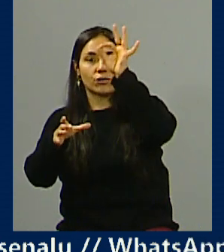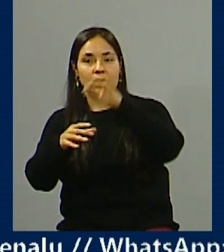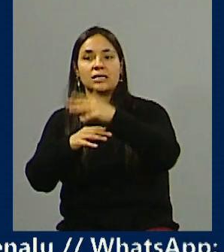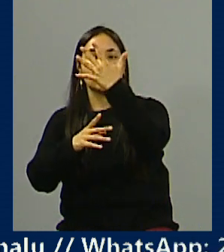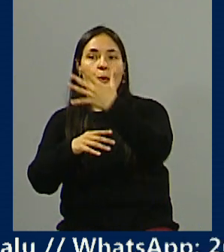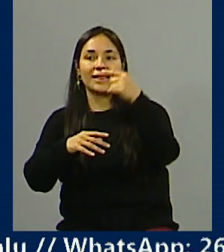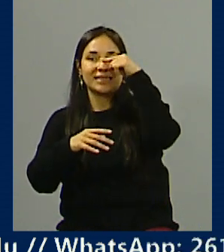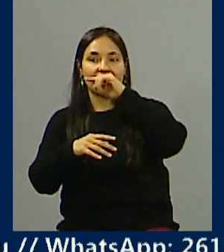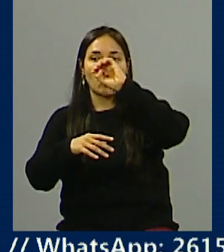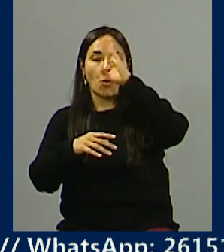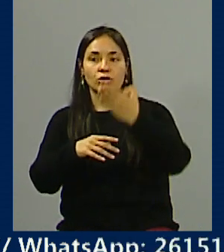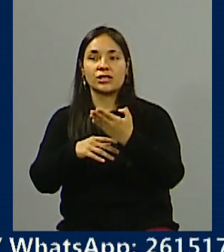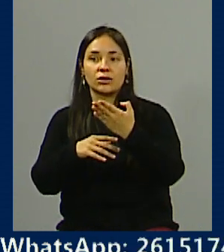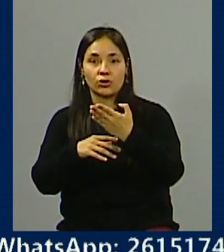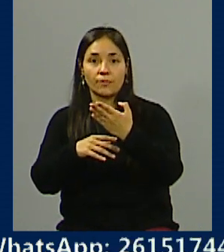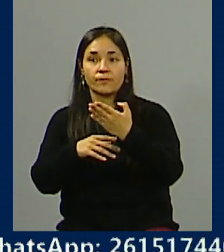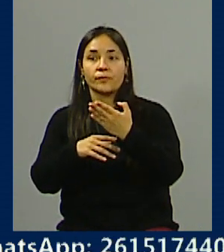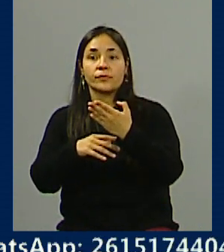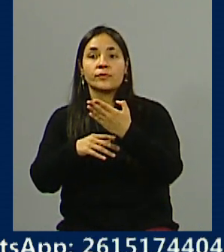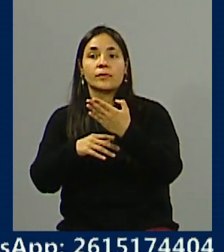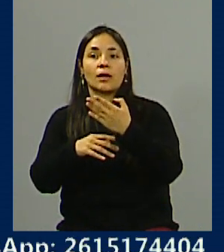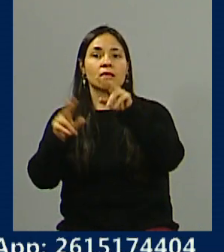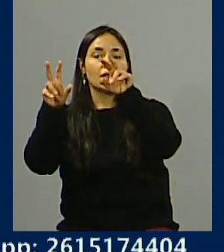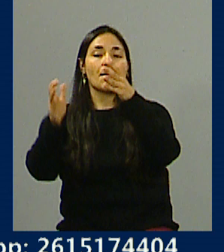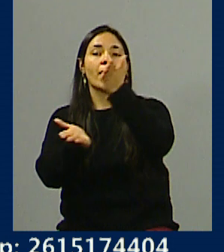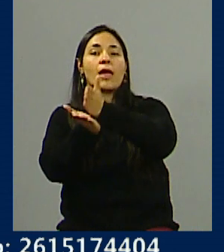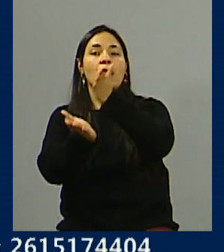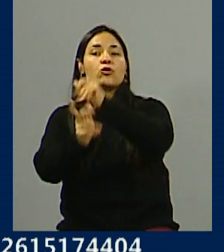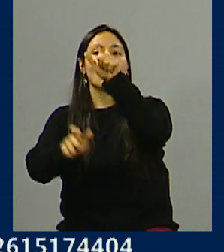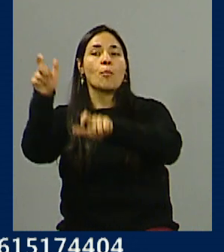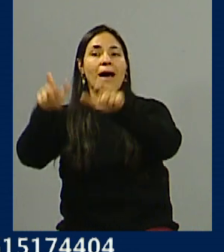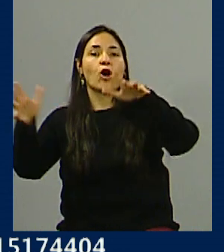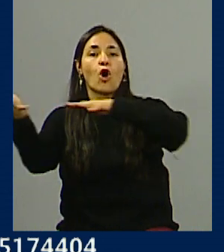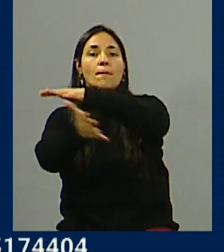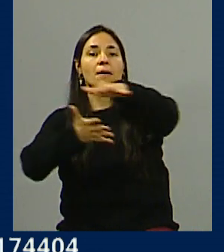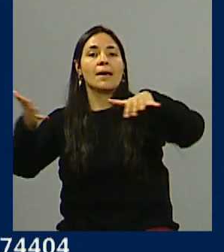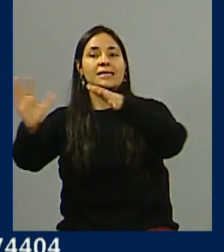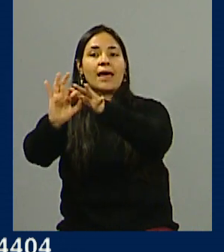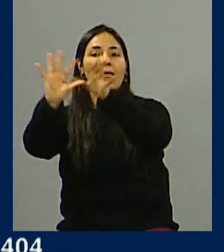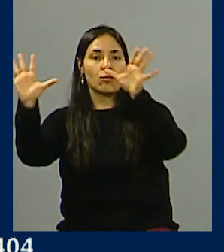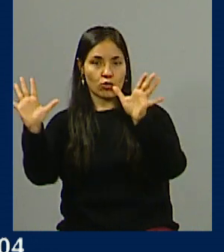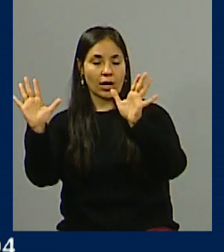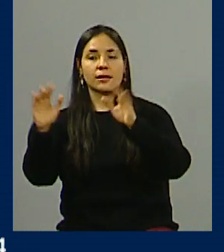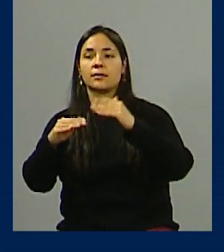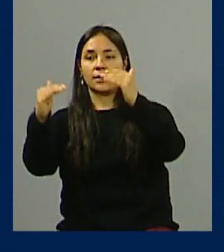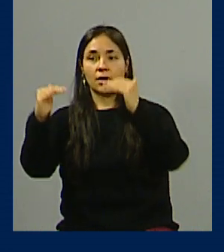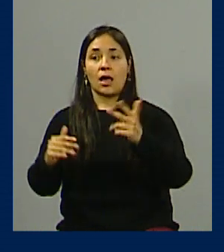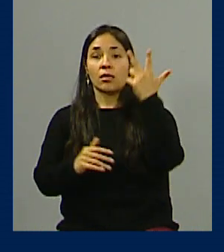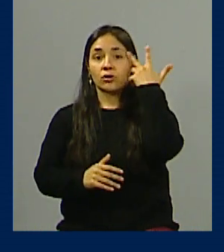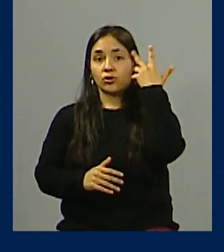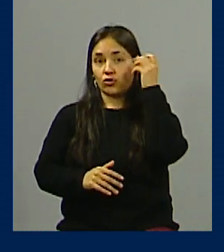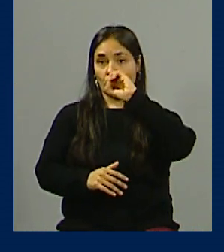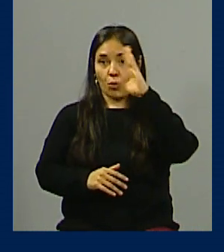57% pidió que se hablara sobre derechos humanos y convivencia democrática. El